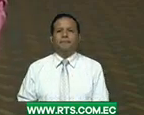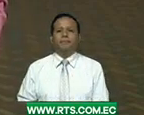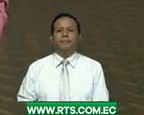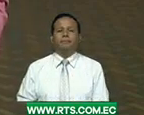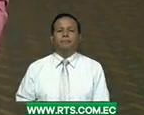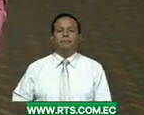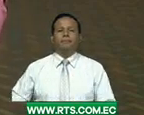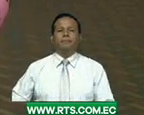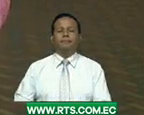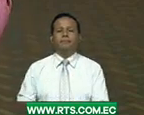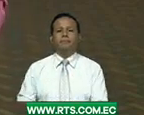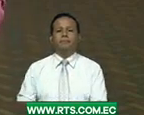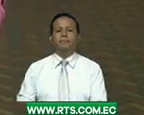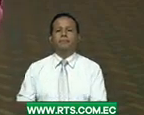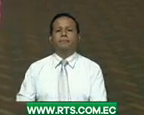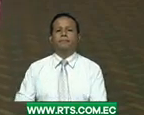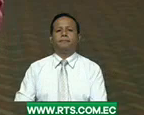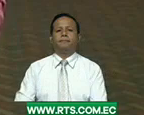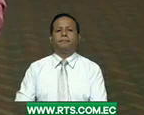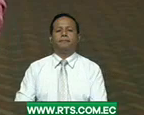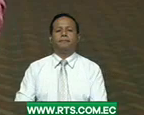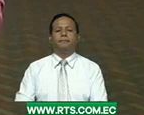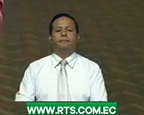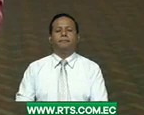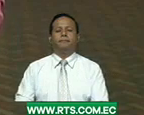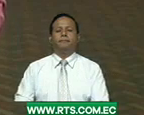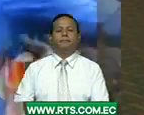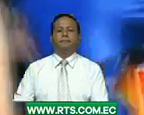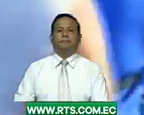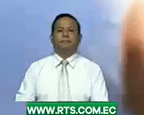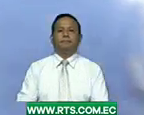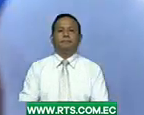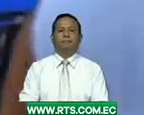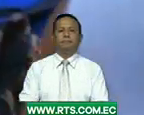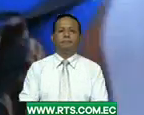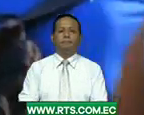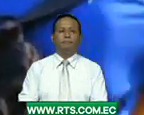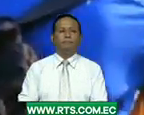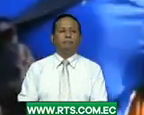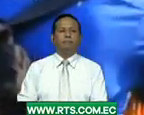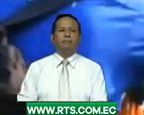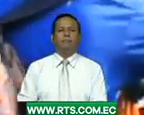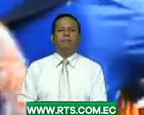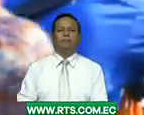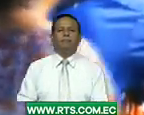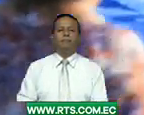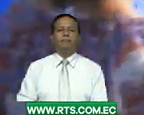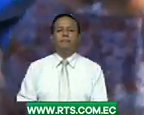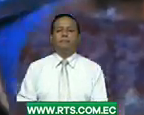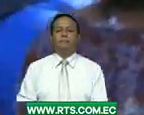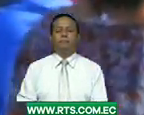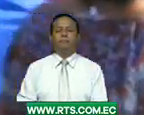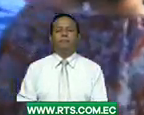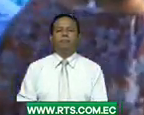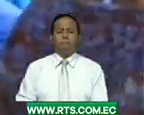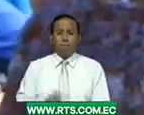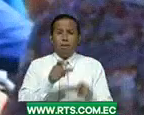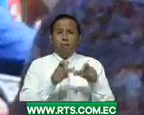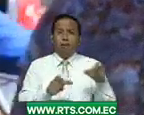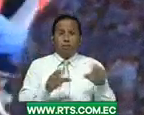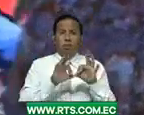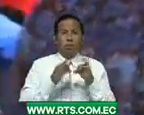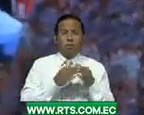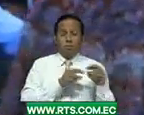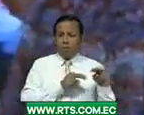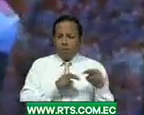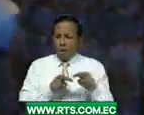el suroeste de Guayaquil. Adelante con el video. Era el llanto y el dolor